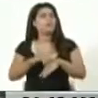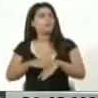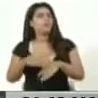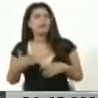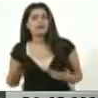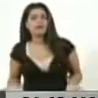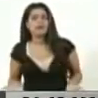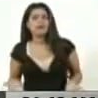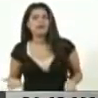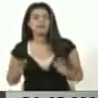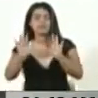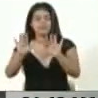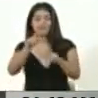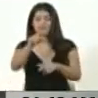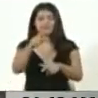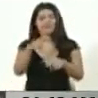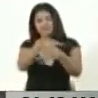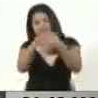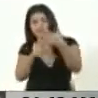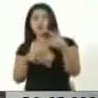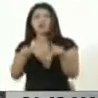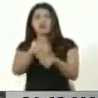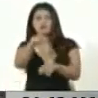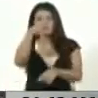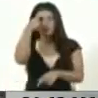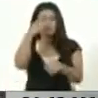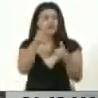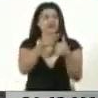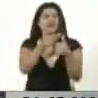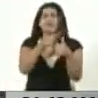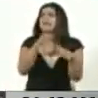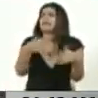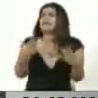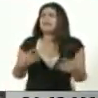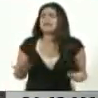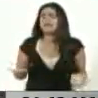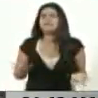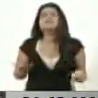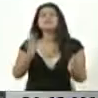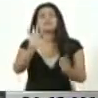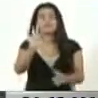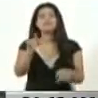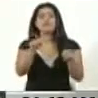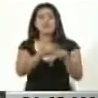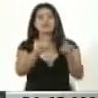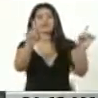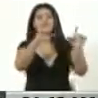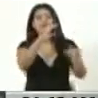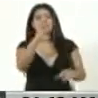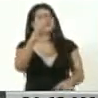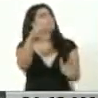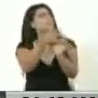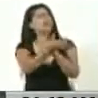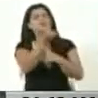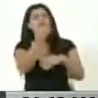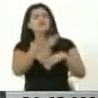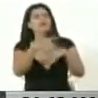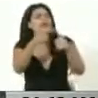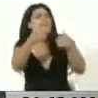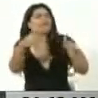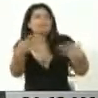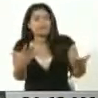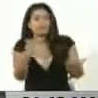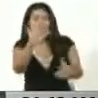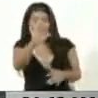el contexto. O sea, ¿qué pasó? Bueno, el CNN emite, ¿verdad?, no solamente un programa,